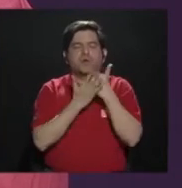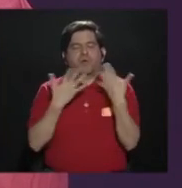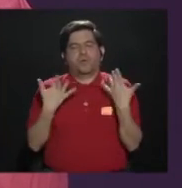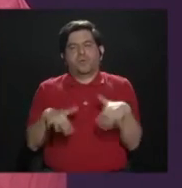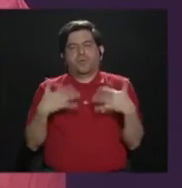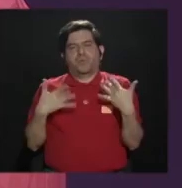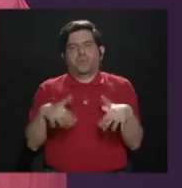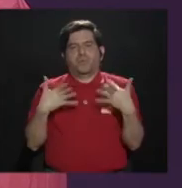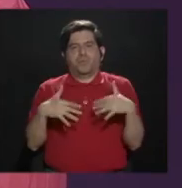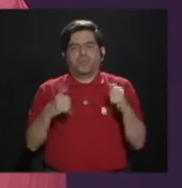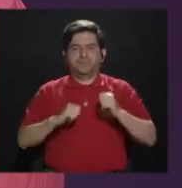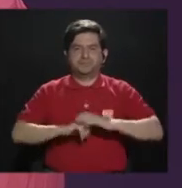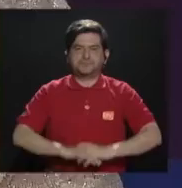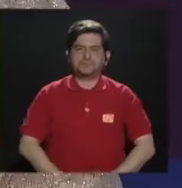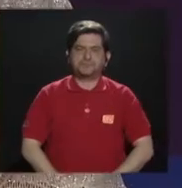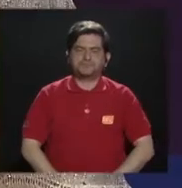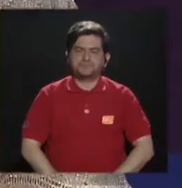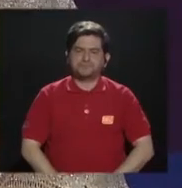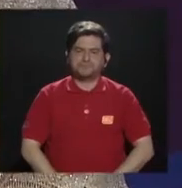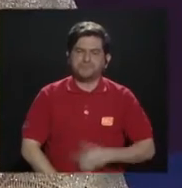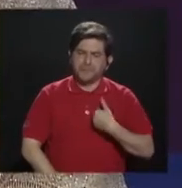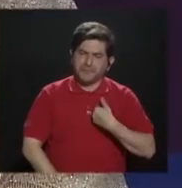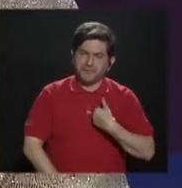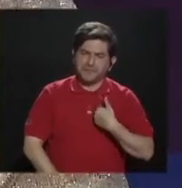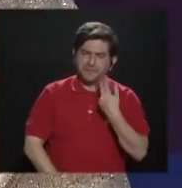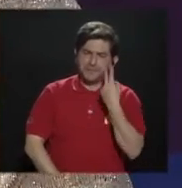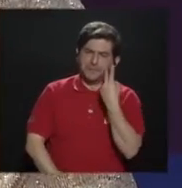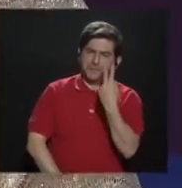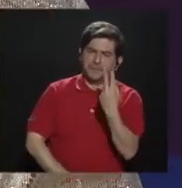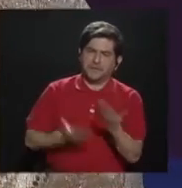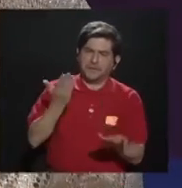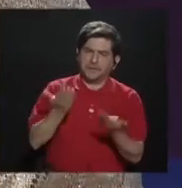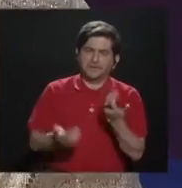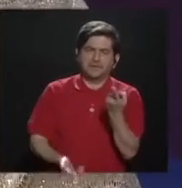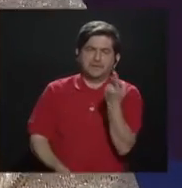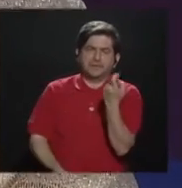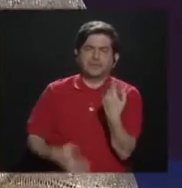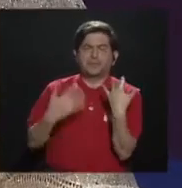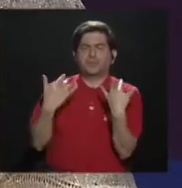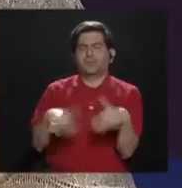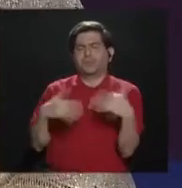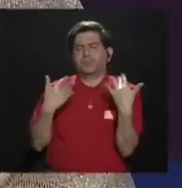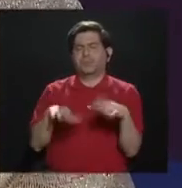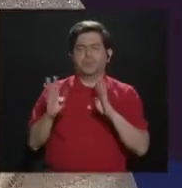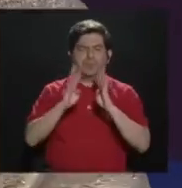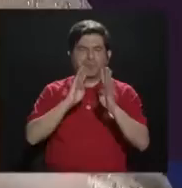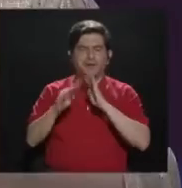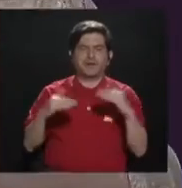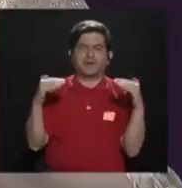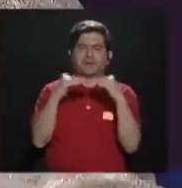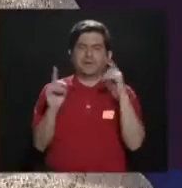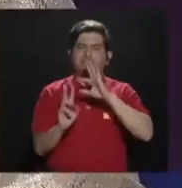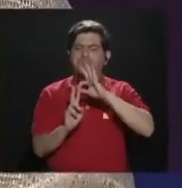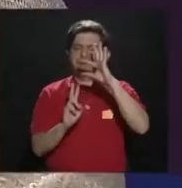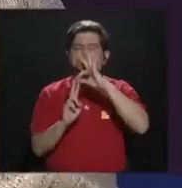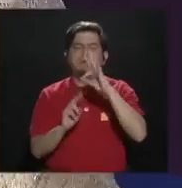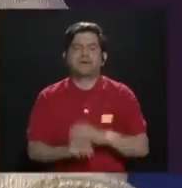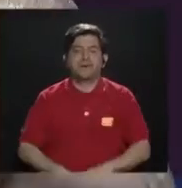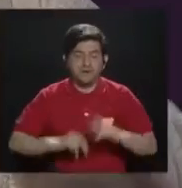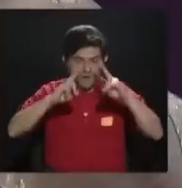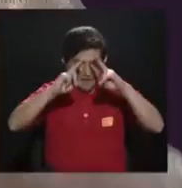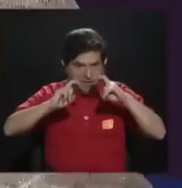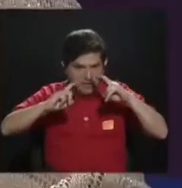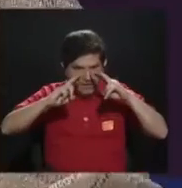grandemente. Entonces, yo vería que aún queda muchísimo que hablar sobre la paridad. Hay que